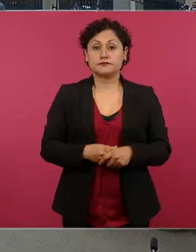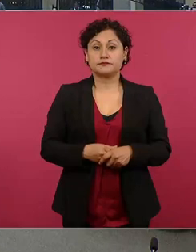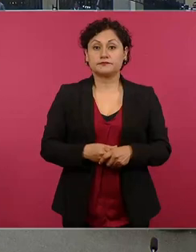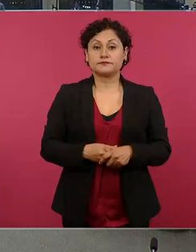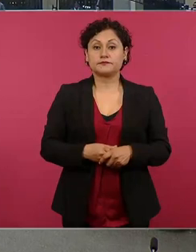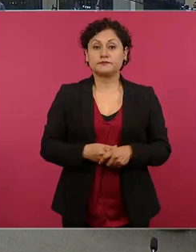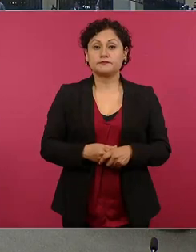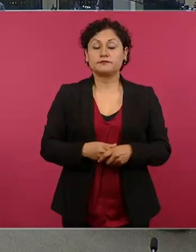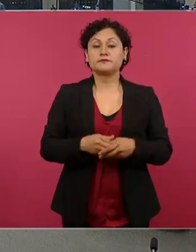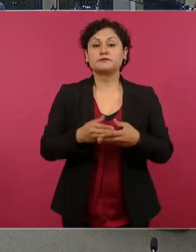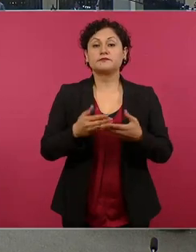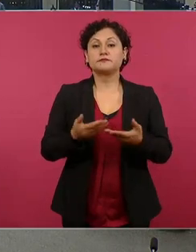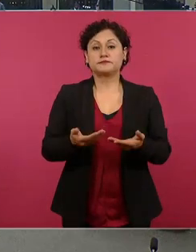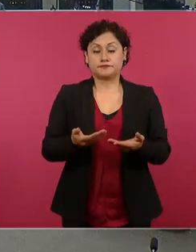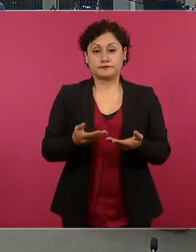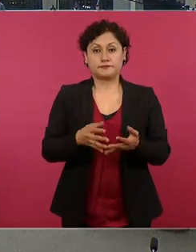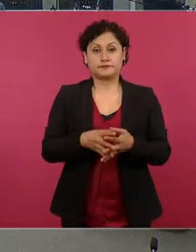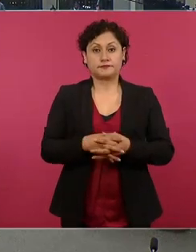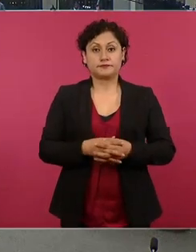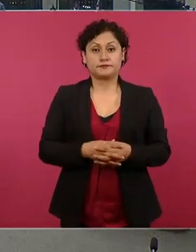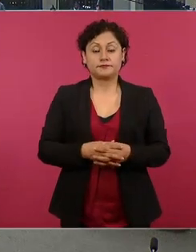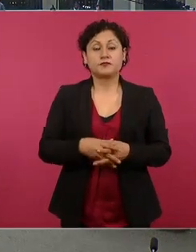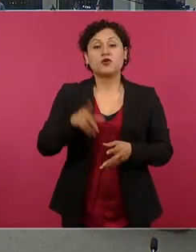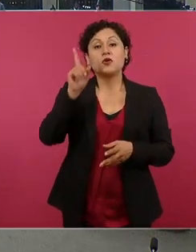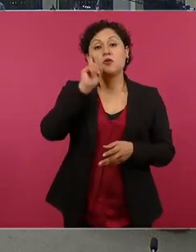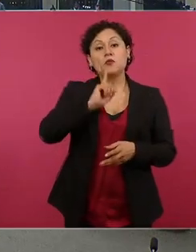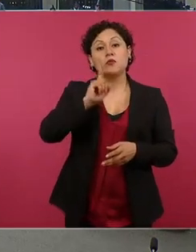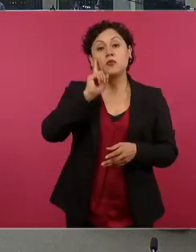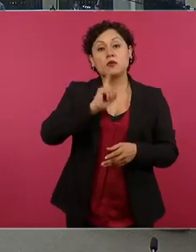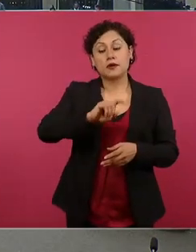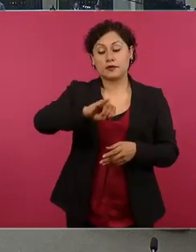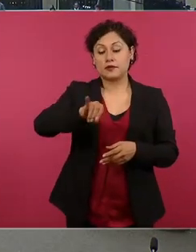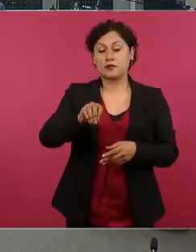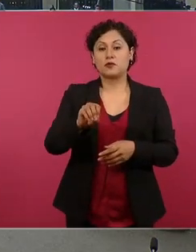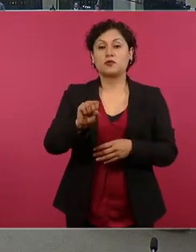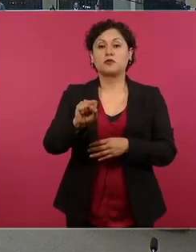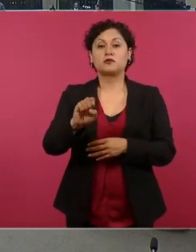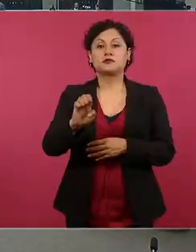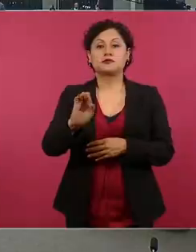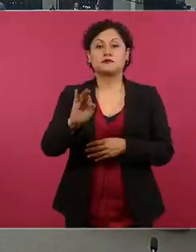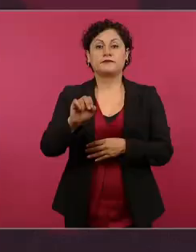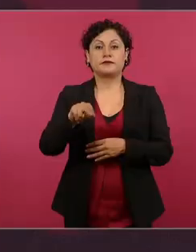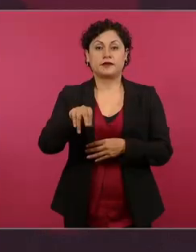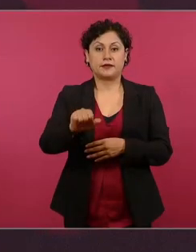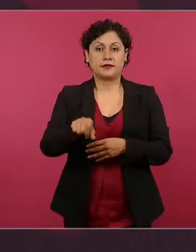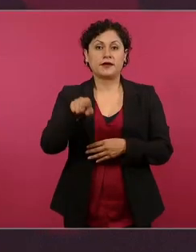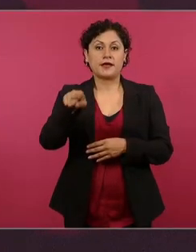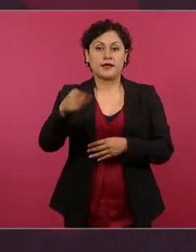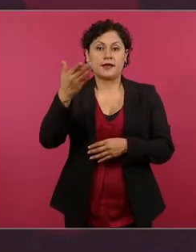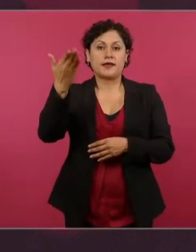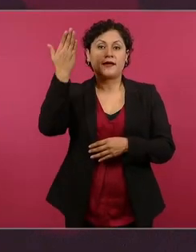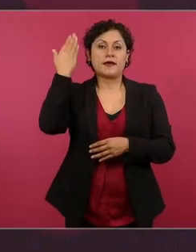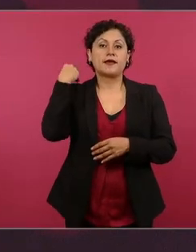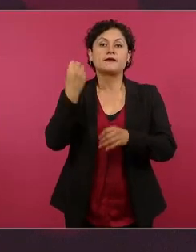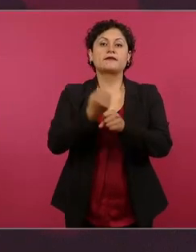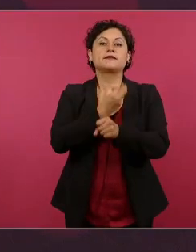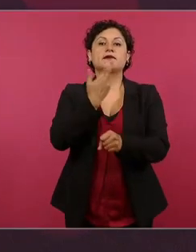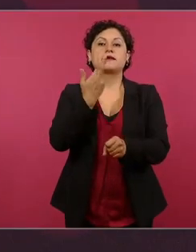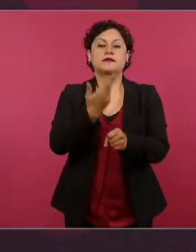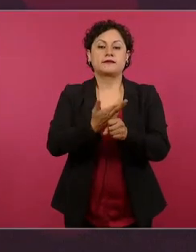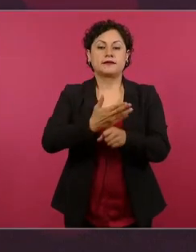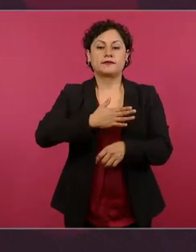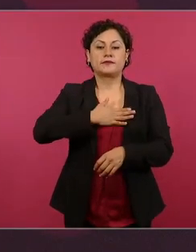la señora Josefina Vázquez Mota era secretaria de Bienestar